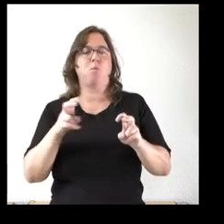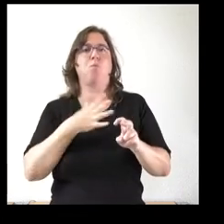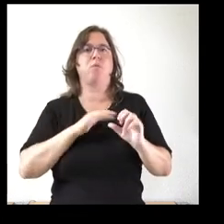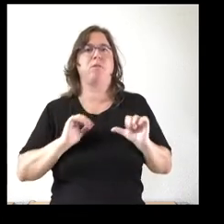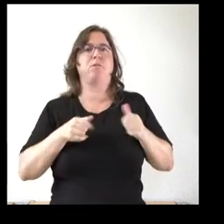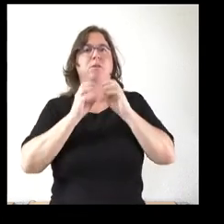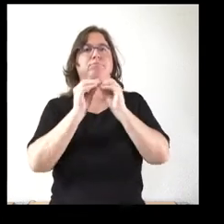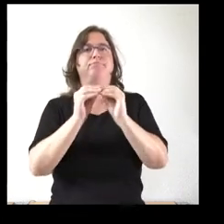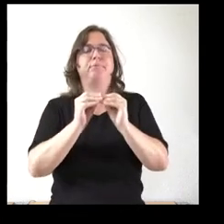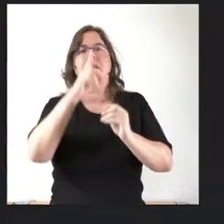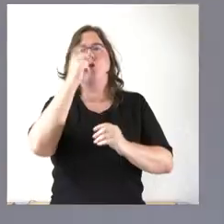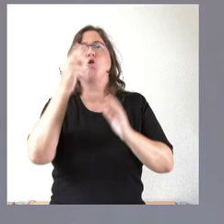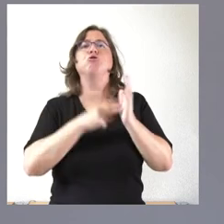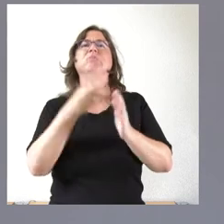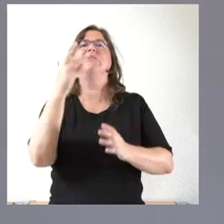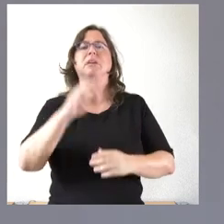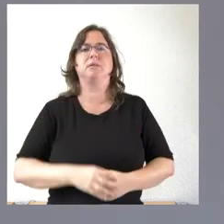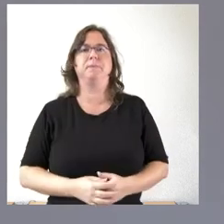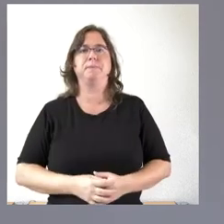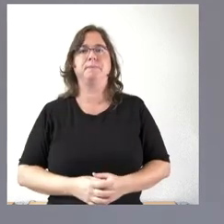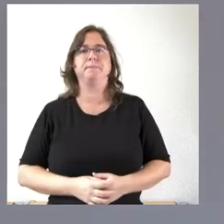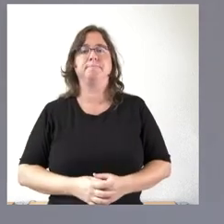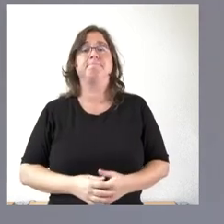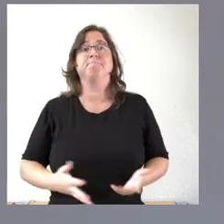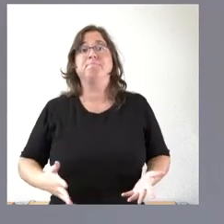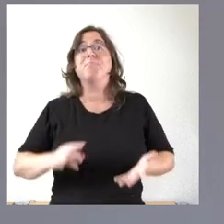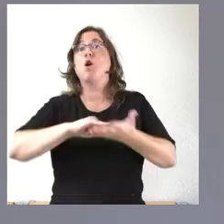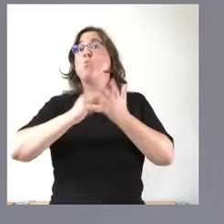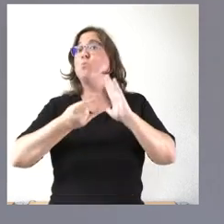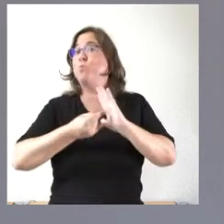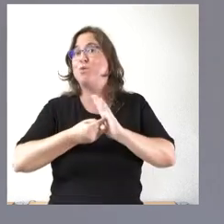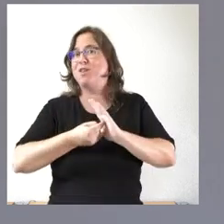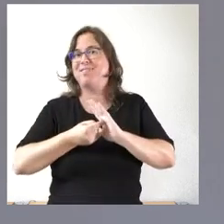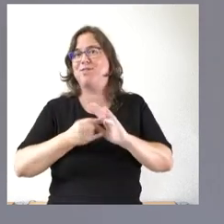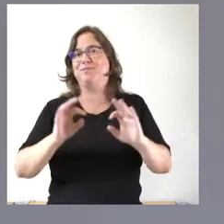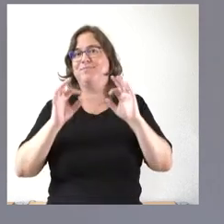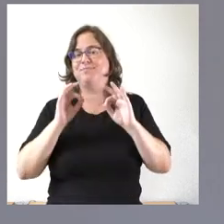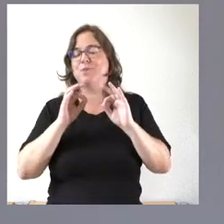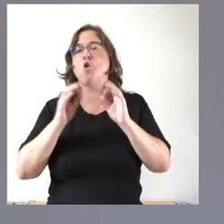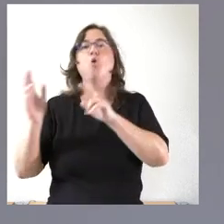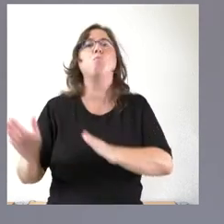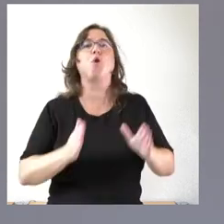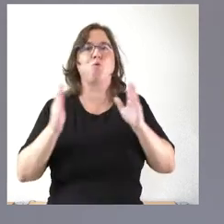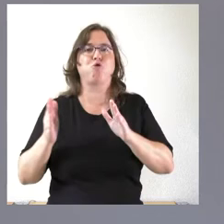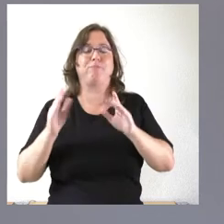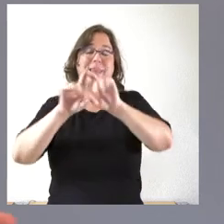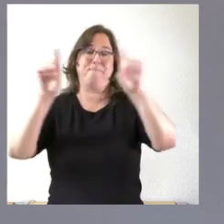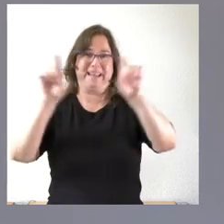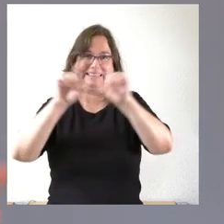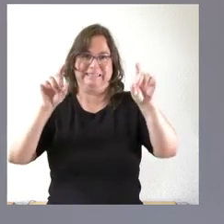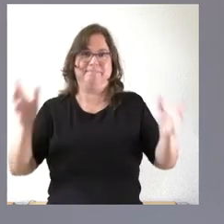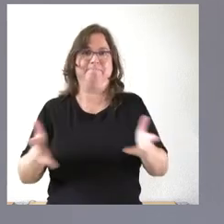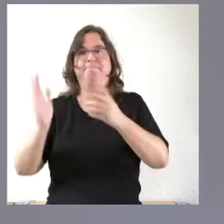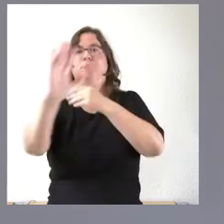en 2030. Bueno, los proyectos los tienen que presentar, como es natural, los promotores. Y, por tanto, serán ellos los que tengan que